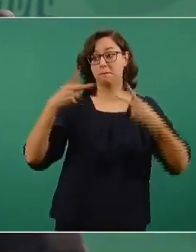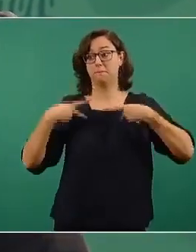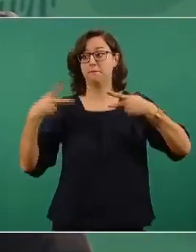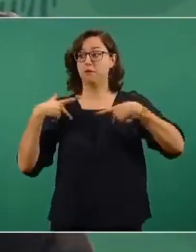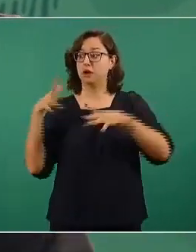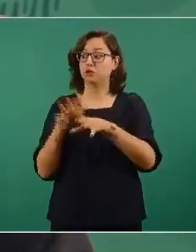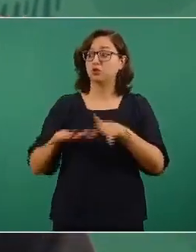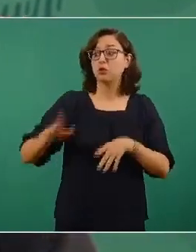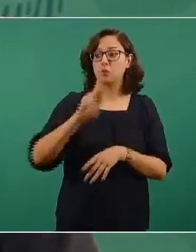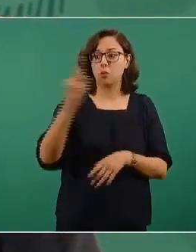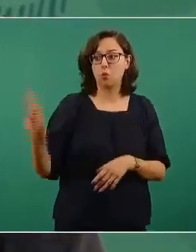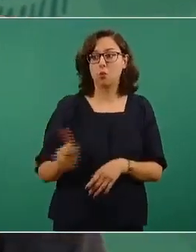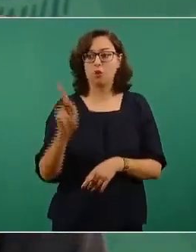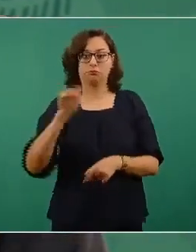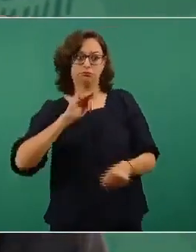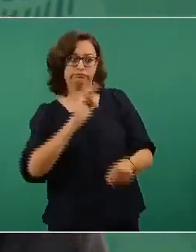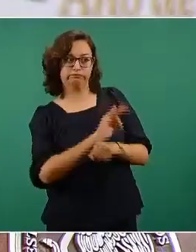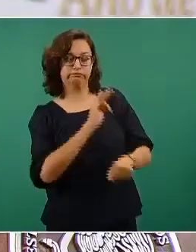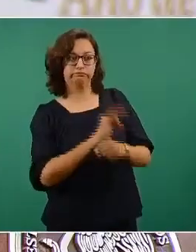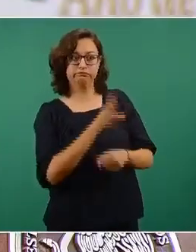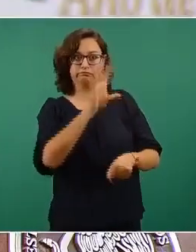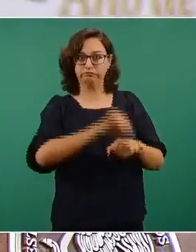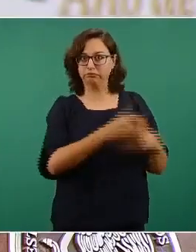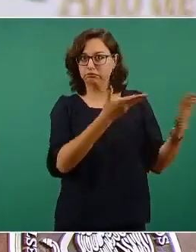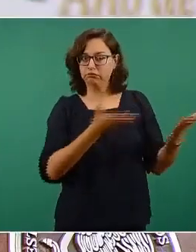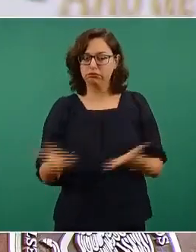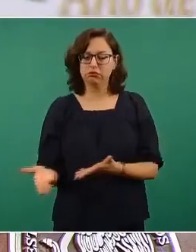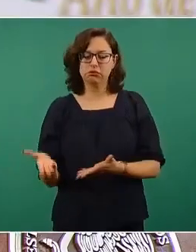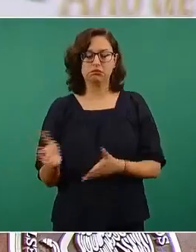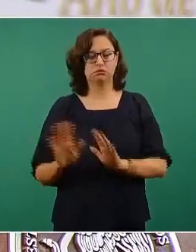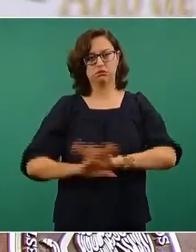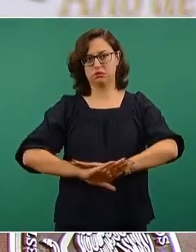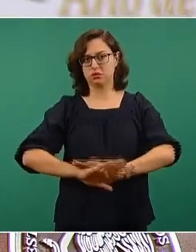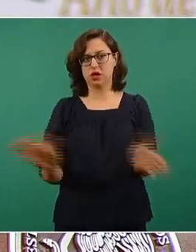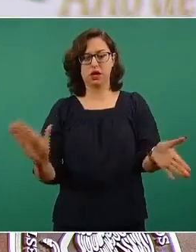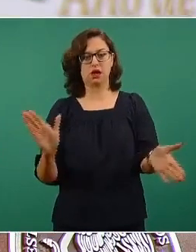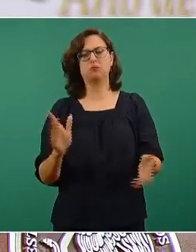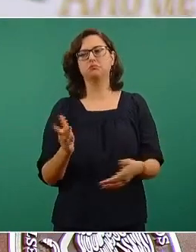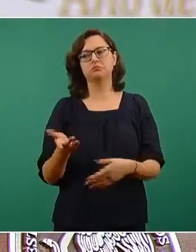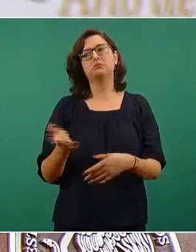los pueblos que protegen eso, porque antes